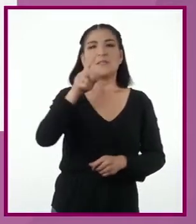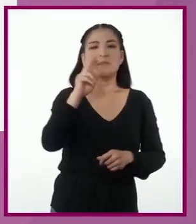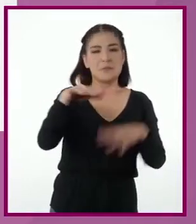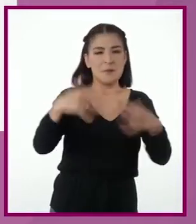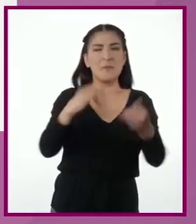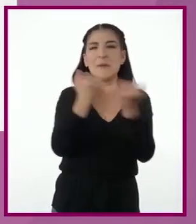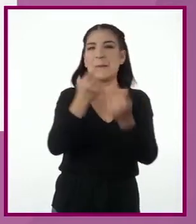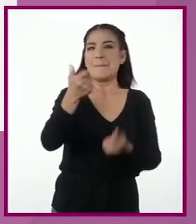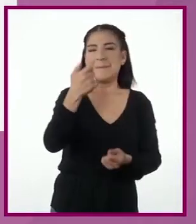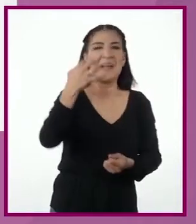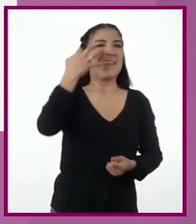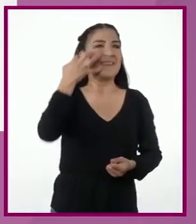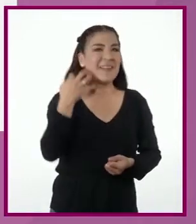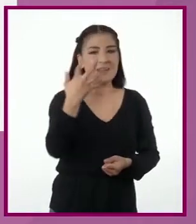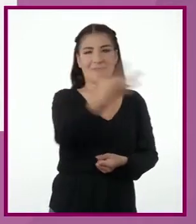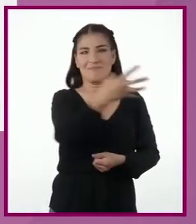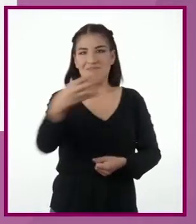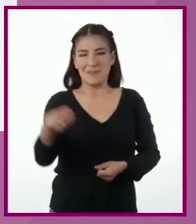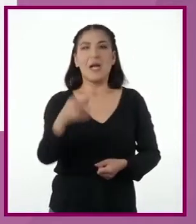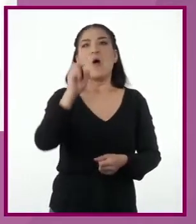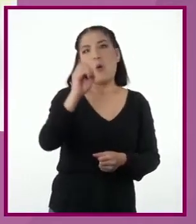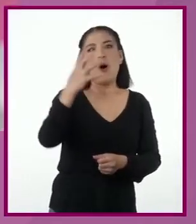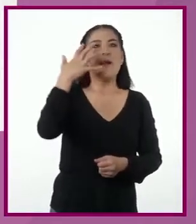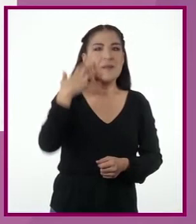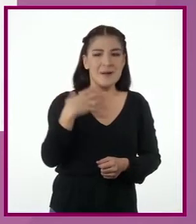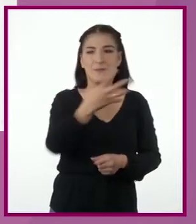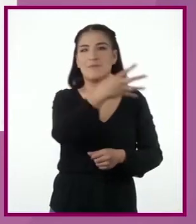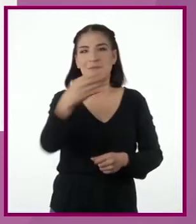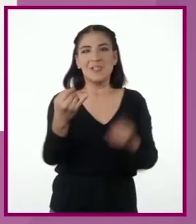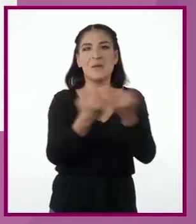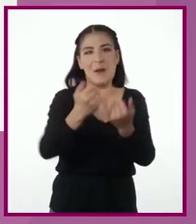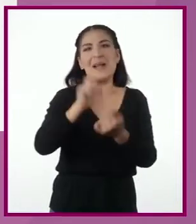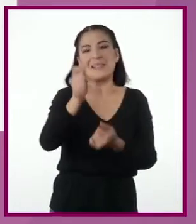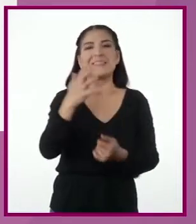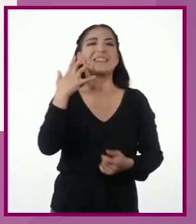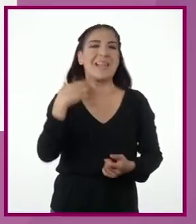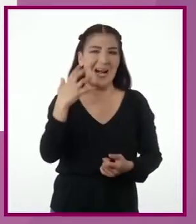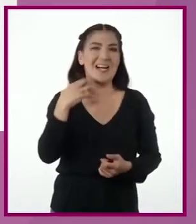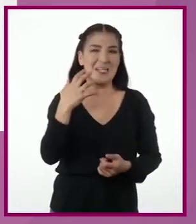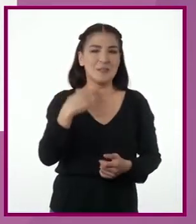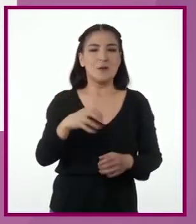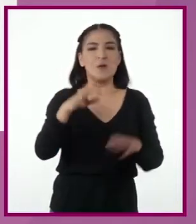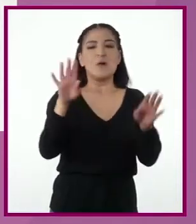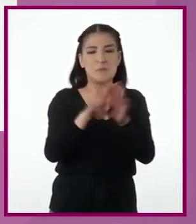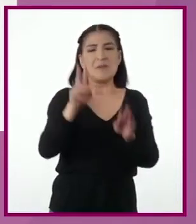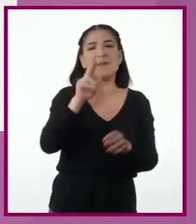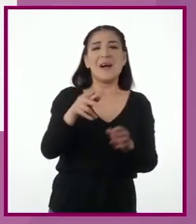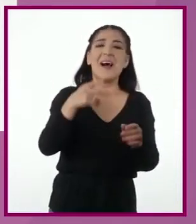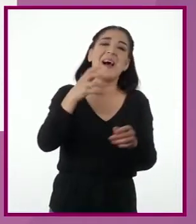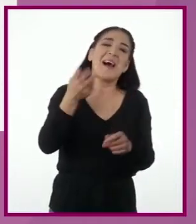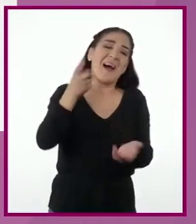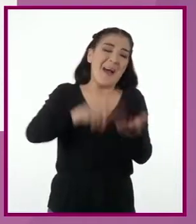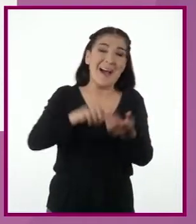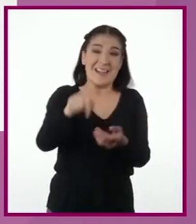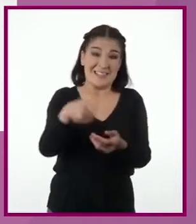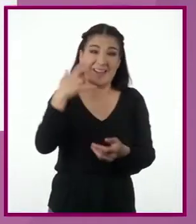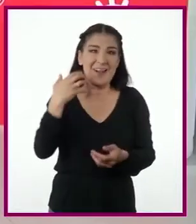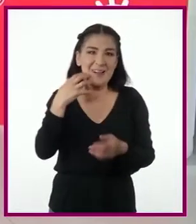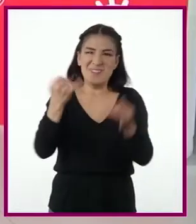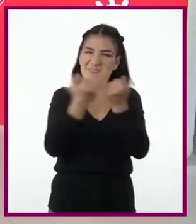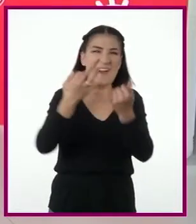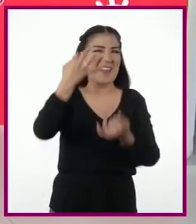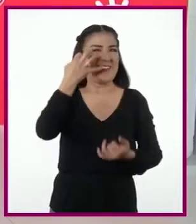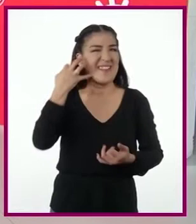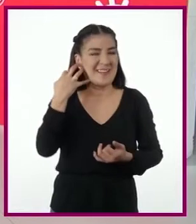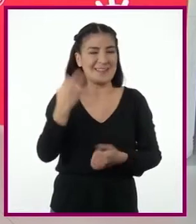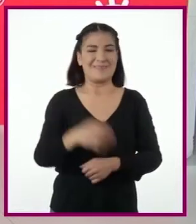felinos. Así que cada vez que veas a tu gato, piensa que tienes a un pequeño tigre durmiendo en la sala. Y